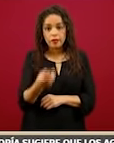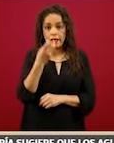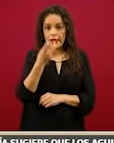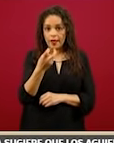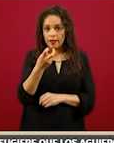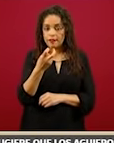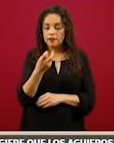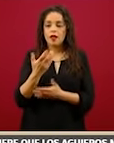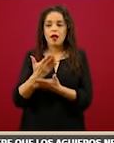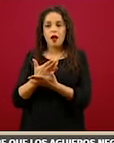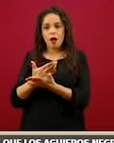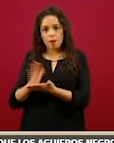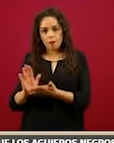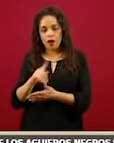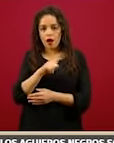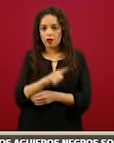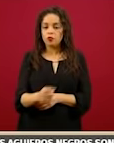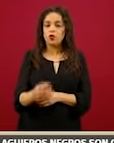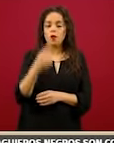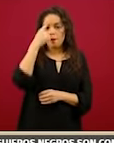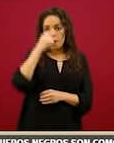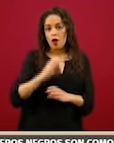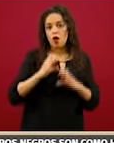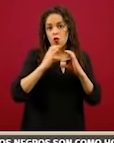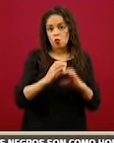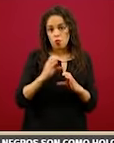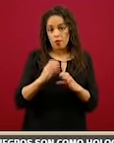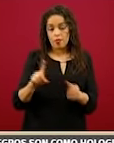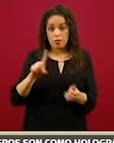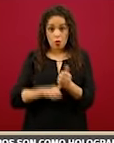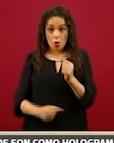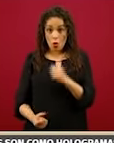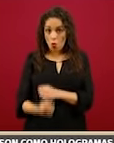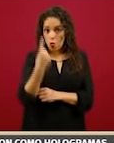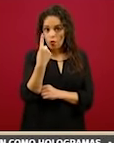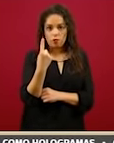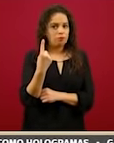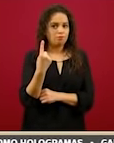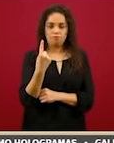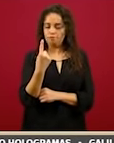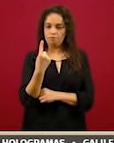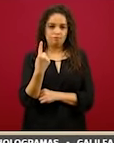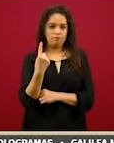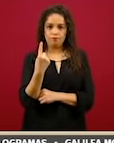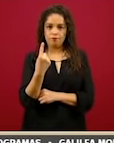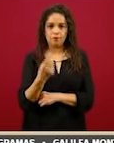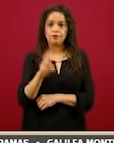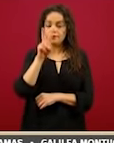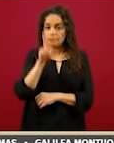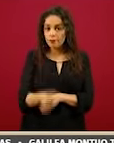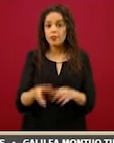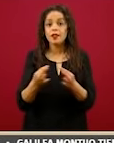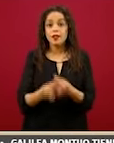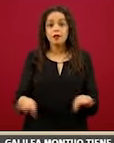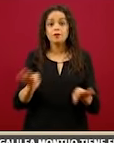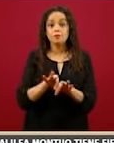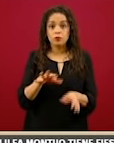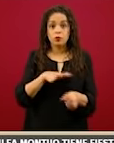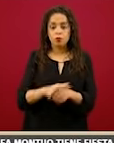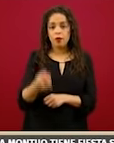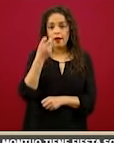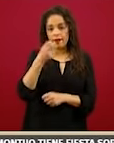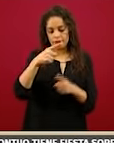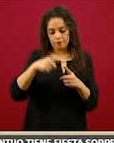y no como una medida única, sino el centro, el pilar de la prevención son